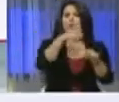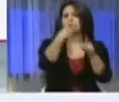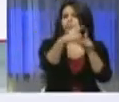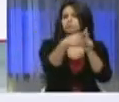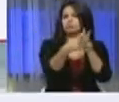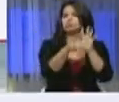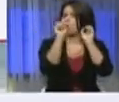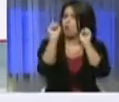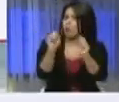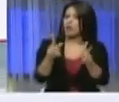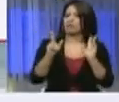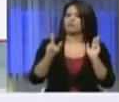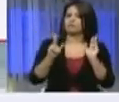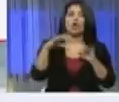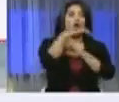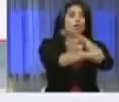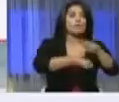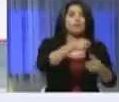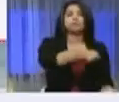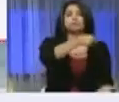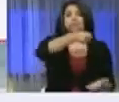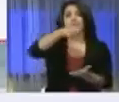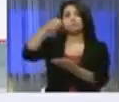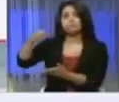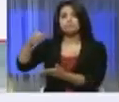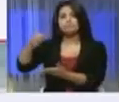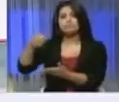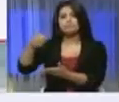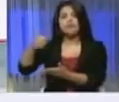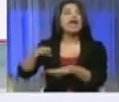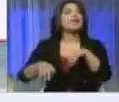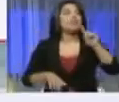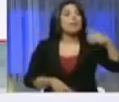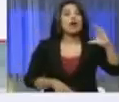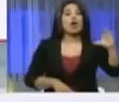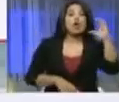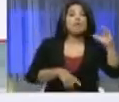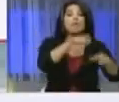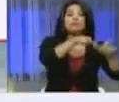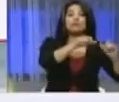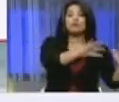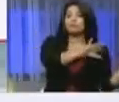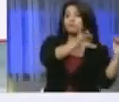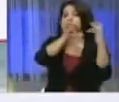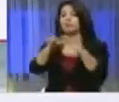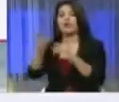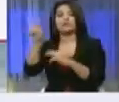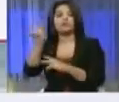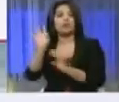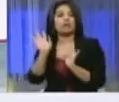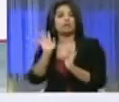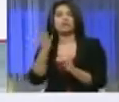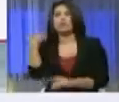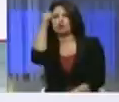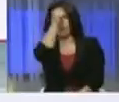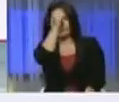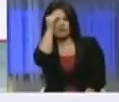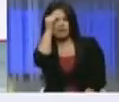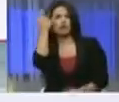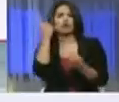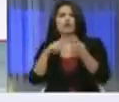Compró, luego hubo más pasos de colombianos hacia Venezuela, el domingo, el lunes, el martes. Frontera